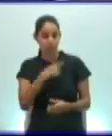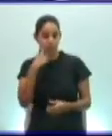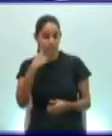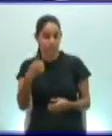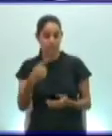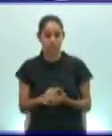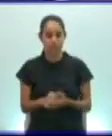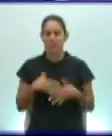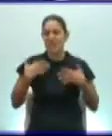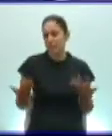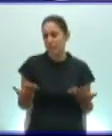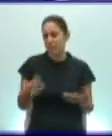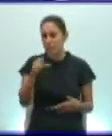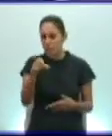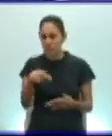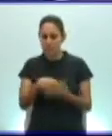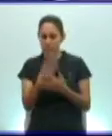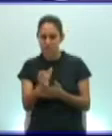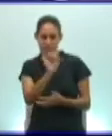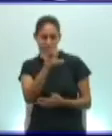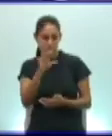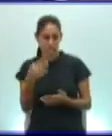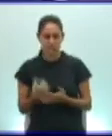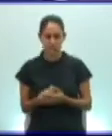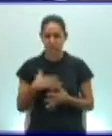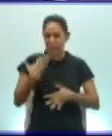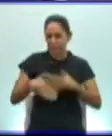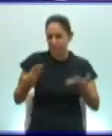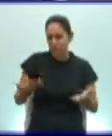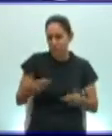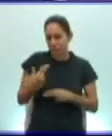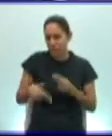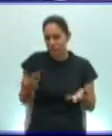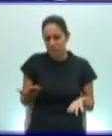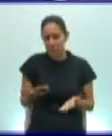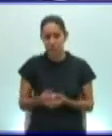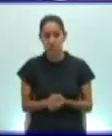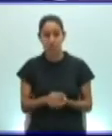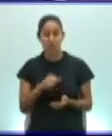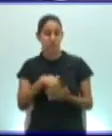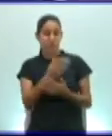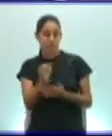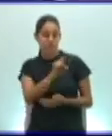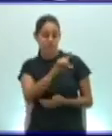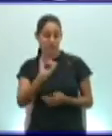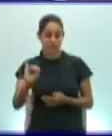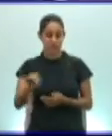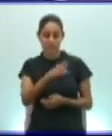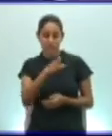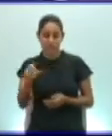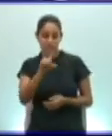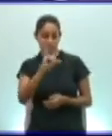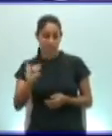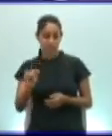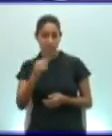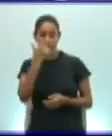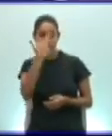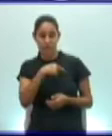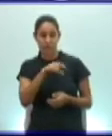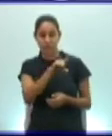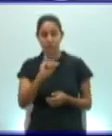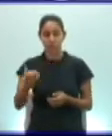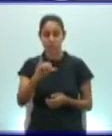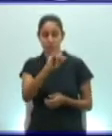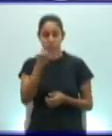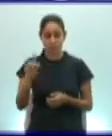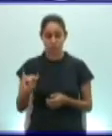qué ocurrió ese día 15, qué pasó el día 16 y los días 17 al 19 de abril de 1961. Porque